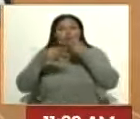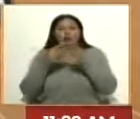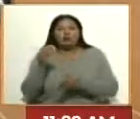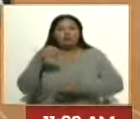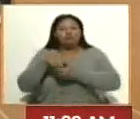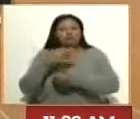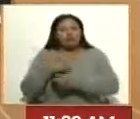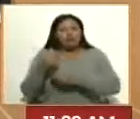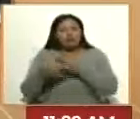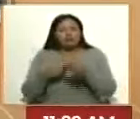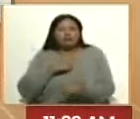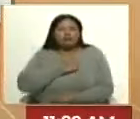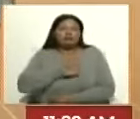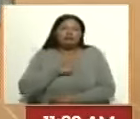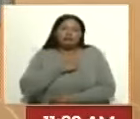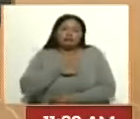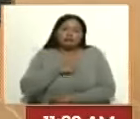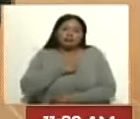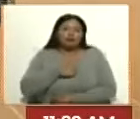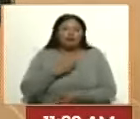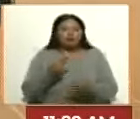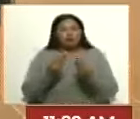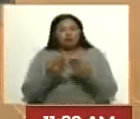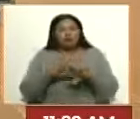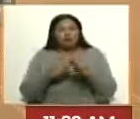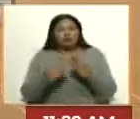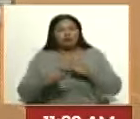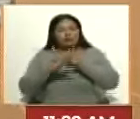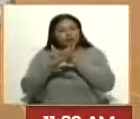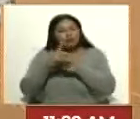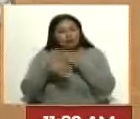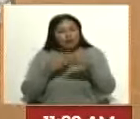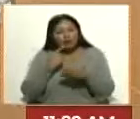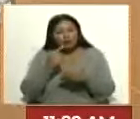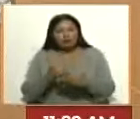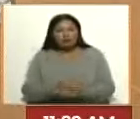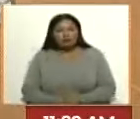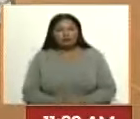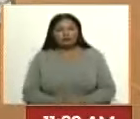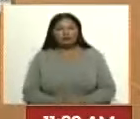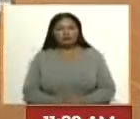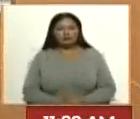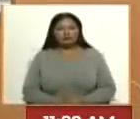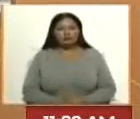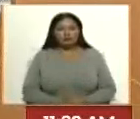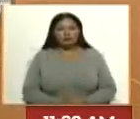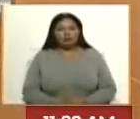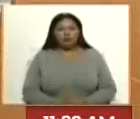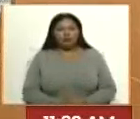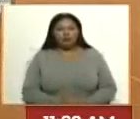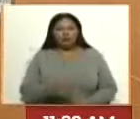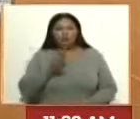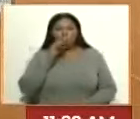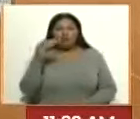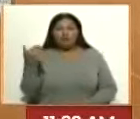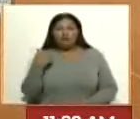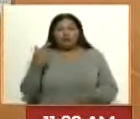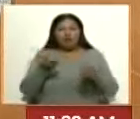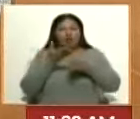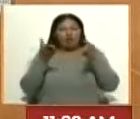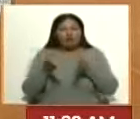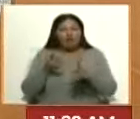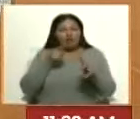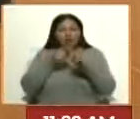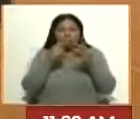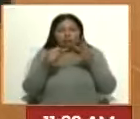Lamentamos esto porque este tipo de sanciones, lo que ellos llaman sanciones, no afecta al gobierno bolivariano, no afecta a